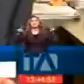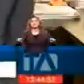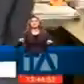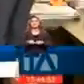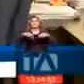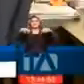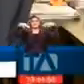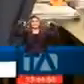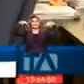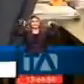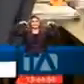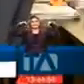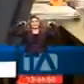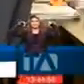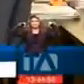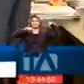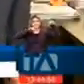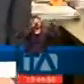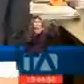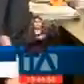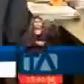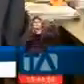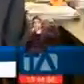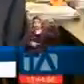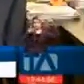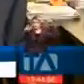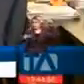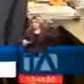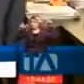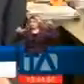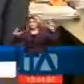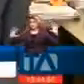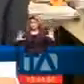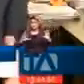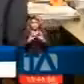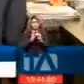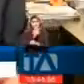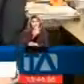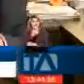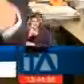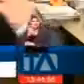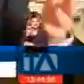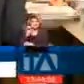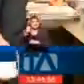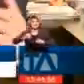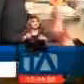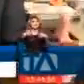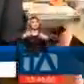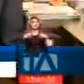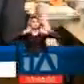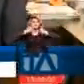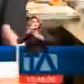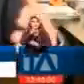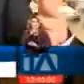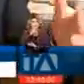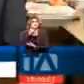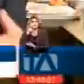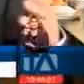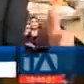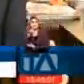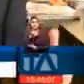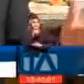Guayas, había 20 listas, usted tenía 400 candidatos, usted tenía que procesar en el Guayas 400 datos